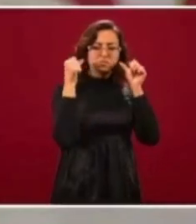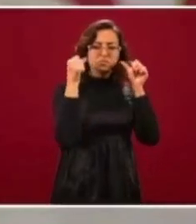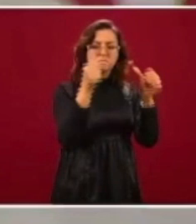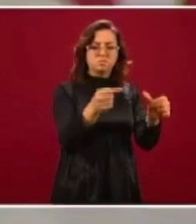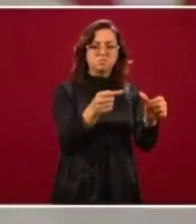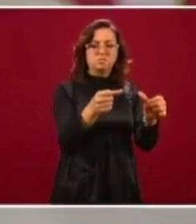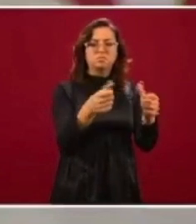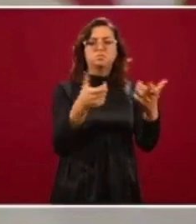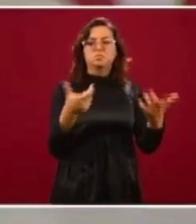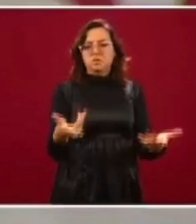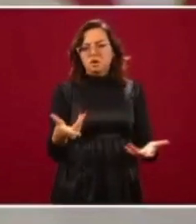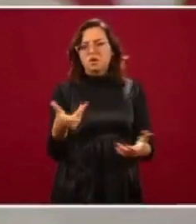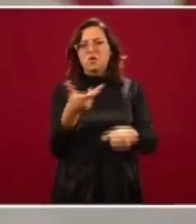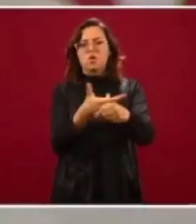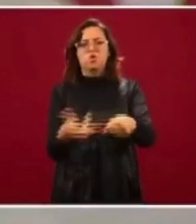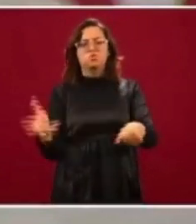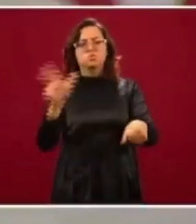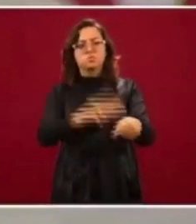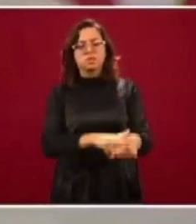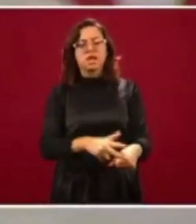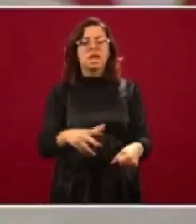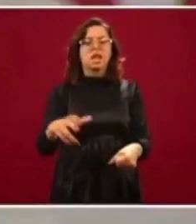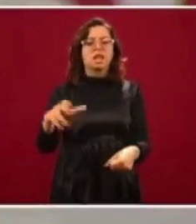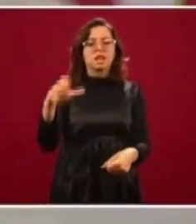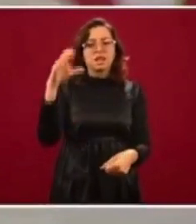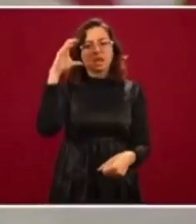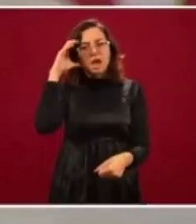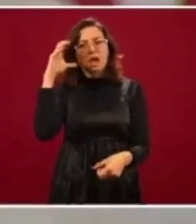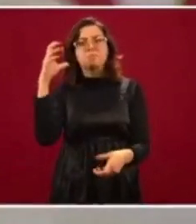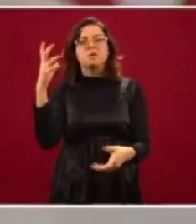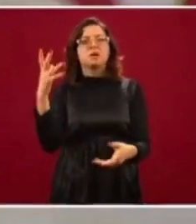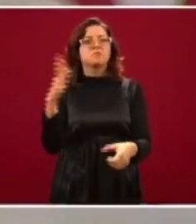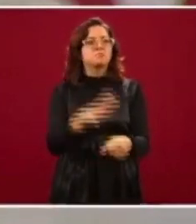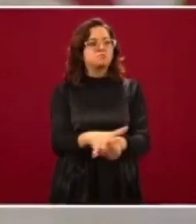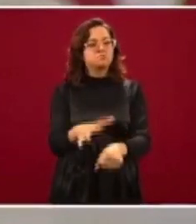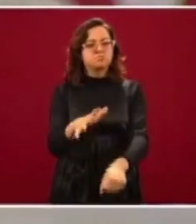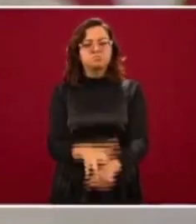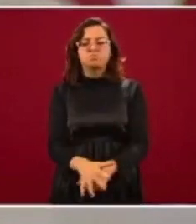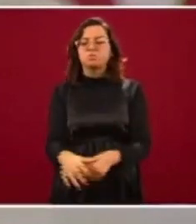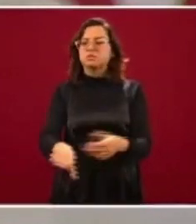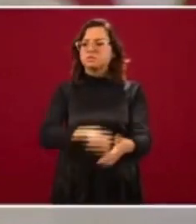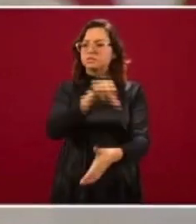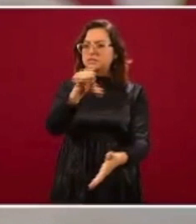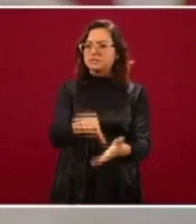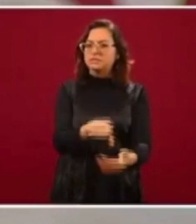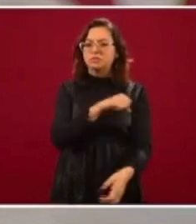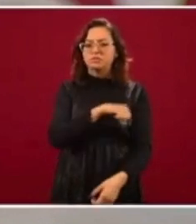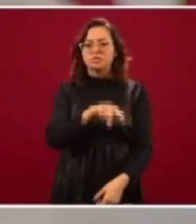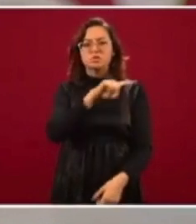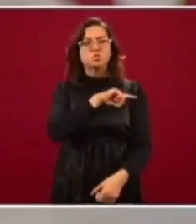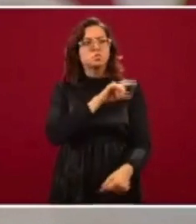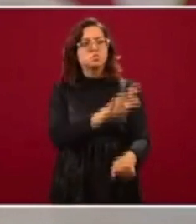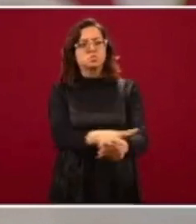los espacios, las camas suficientes en centros de salud, en hospitales,